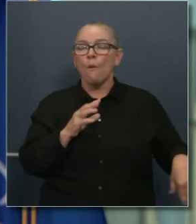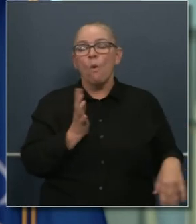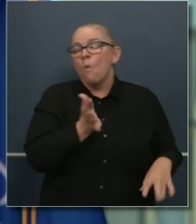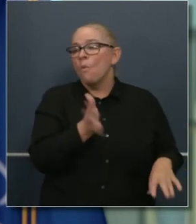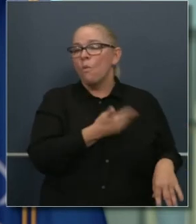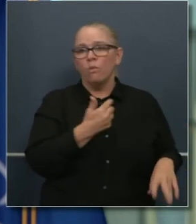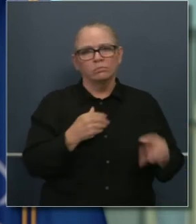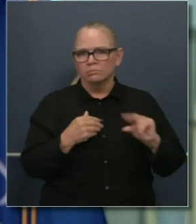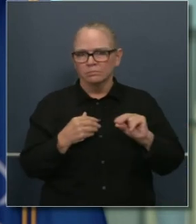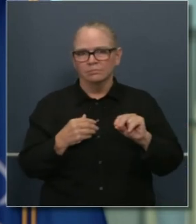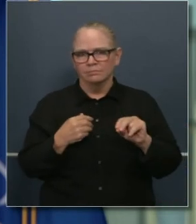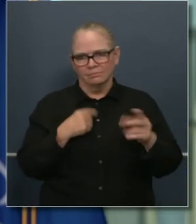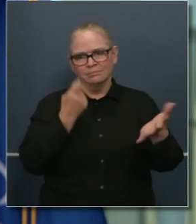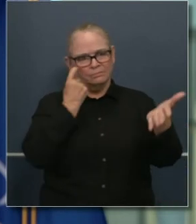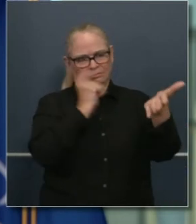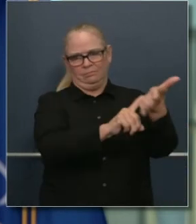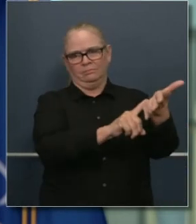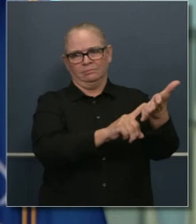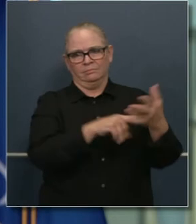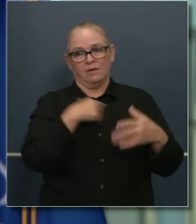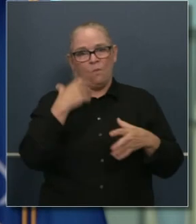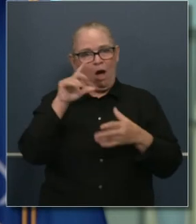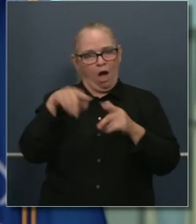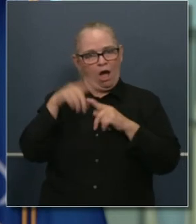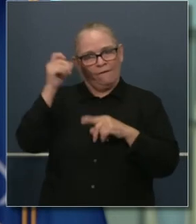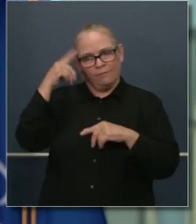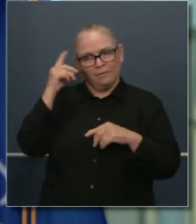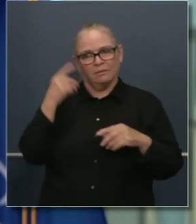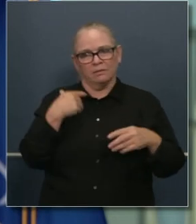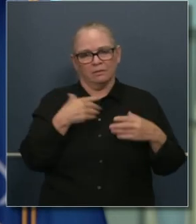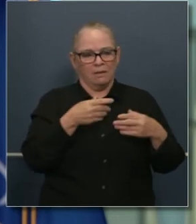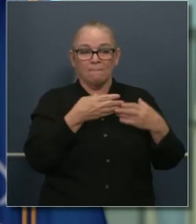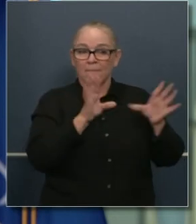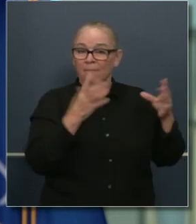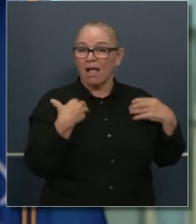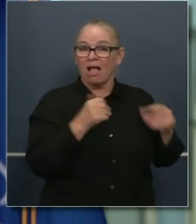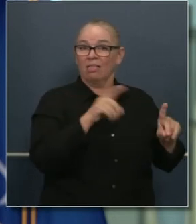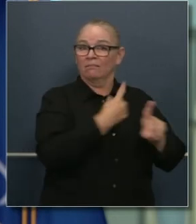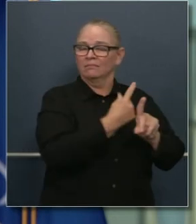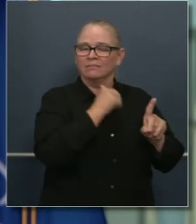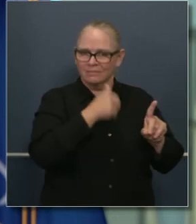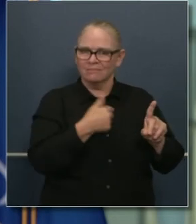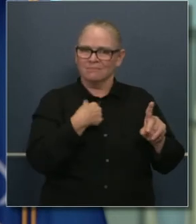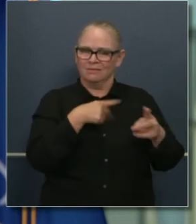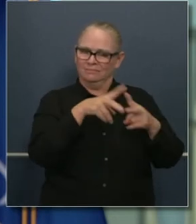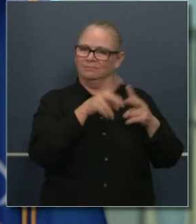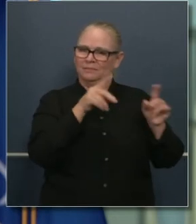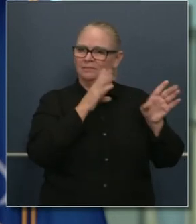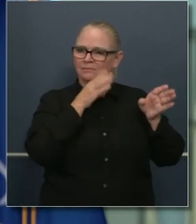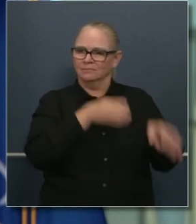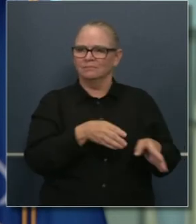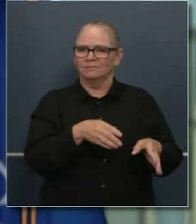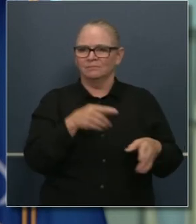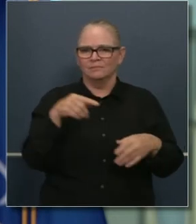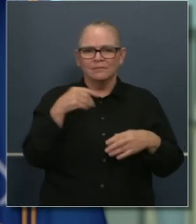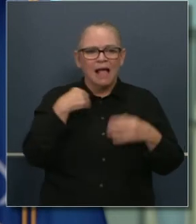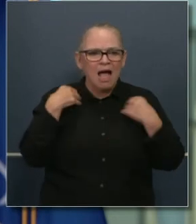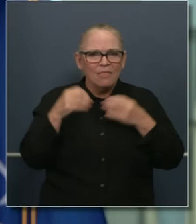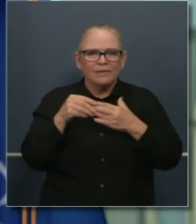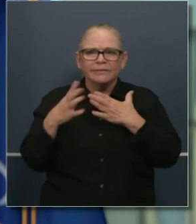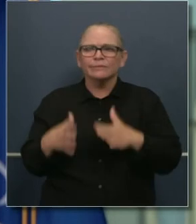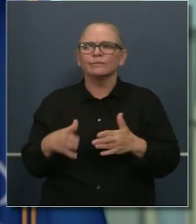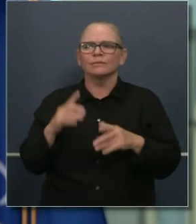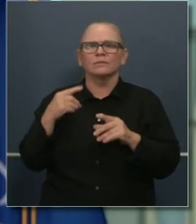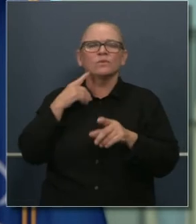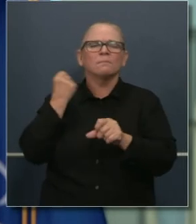sea en el gobierno no solamente en salud pública sino es un asunto complejo integral ha habido voces a través